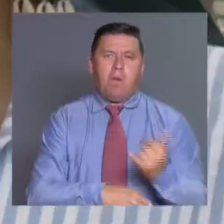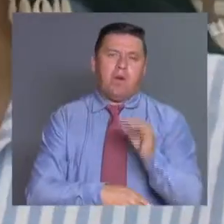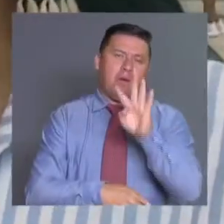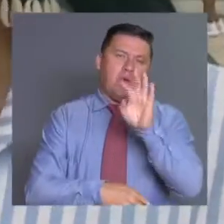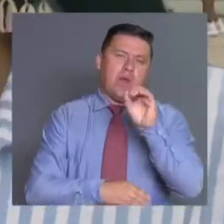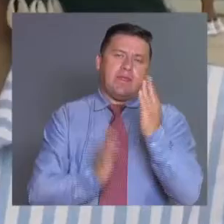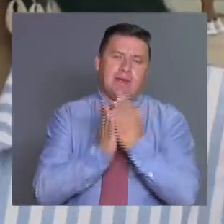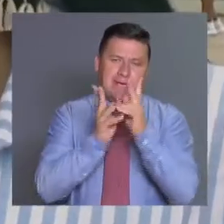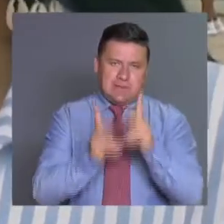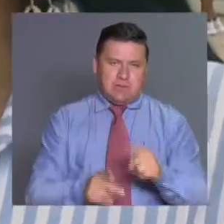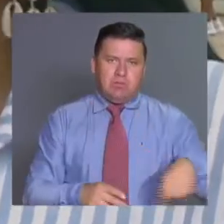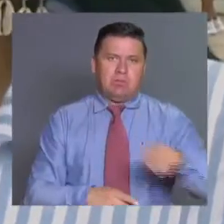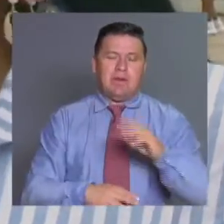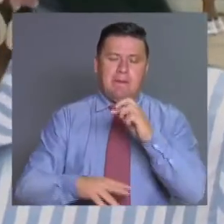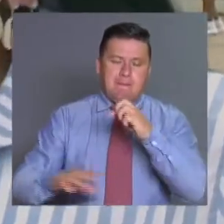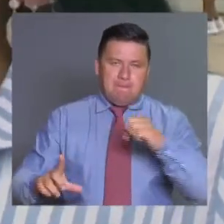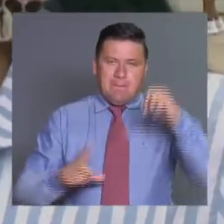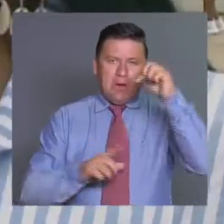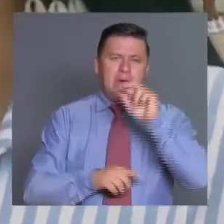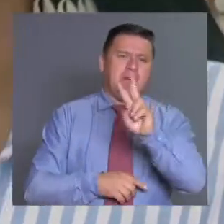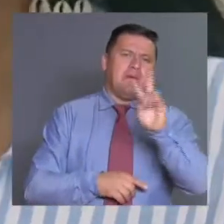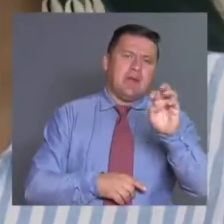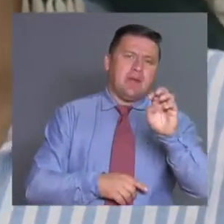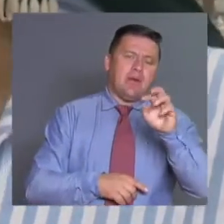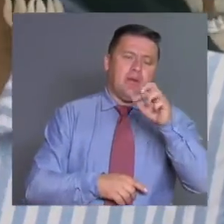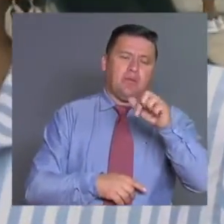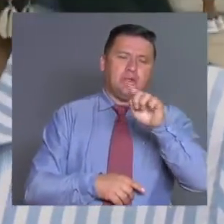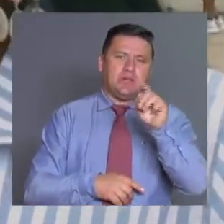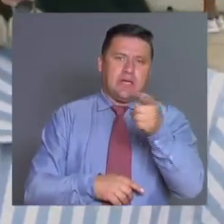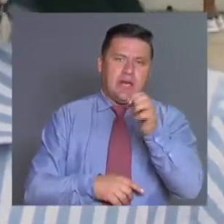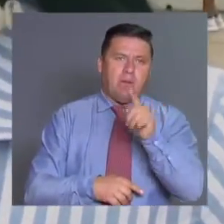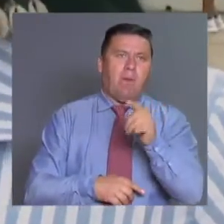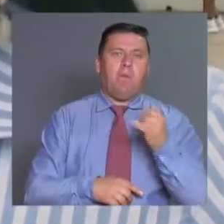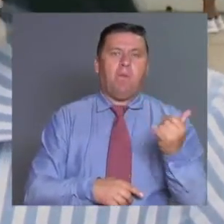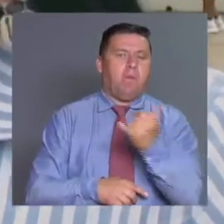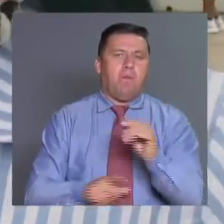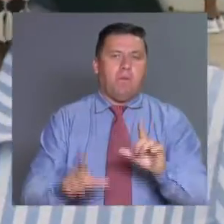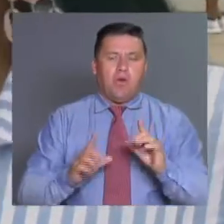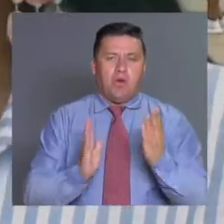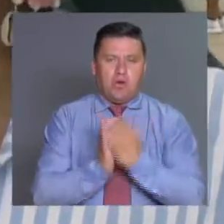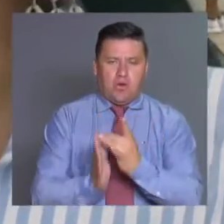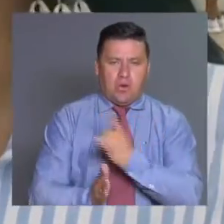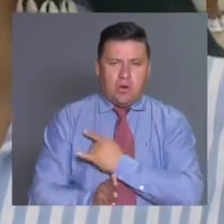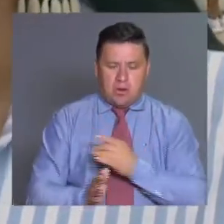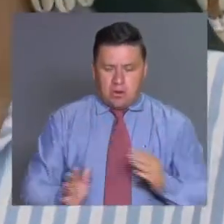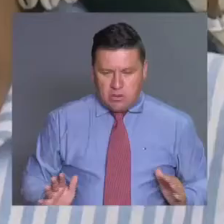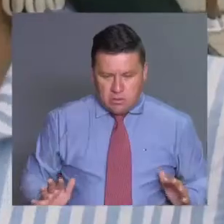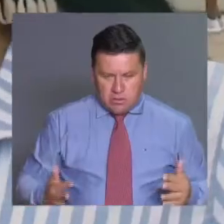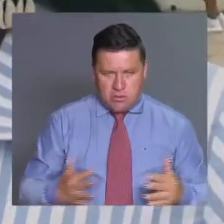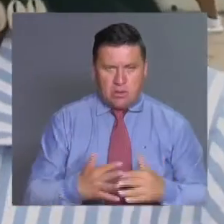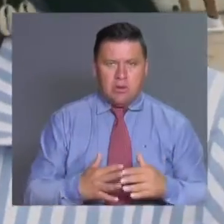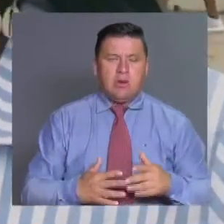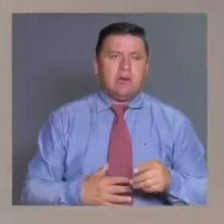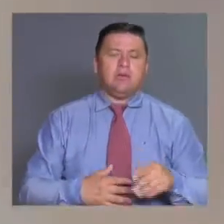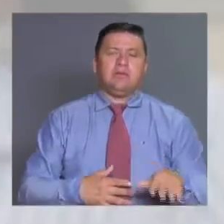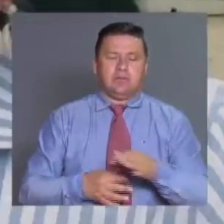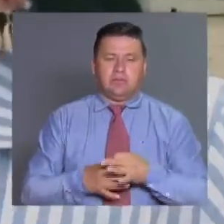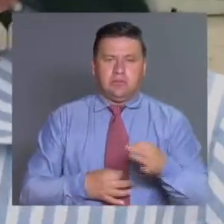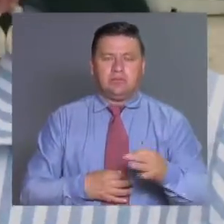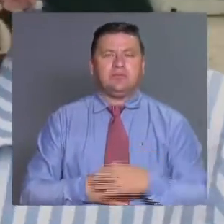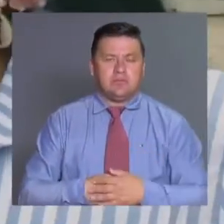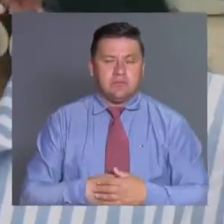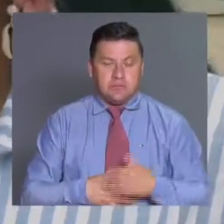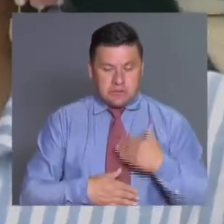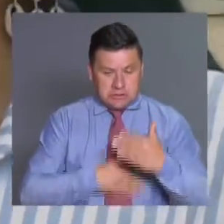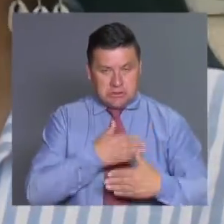40 estudiantes de pregrado y 28 de posgrado estamos ubicados en el colegio ciudad mocoa de aquí del municipio